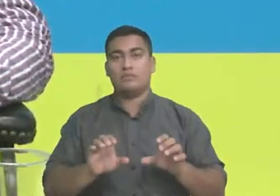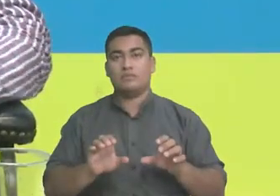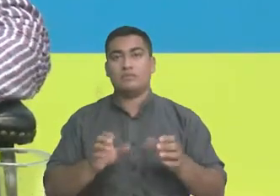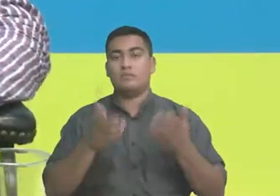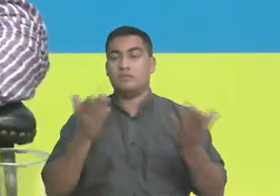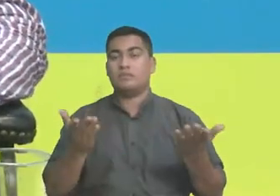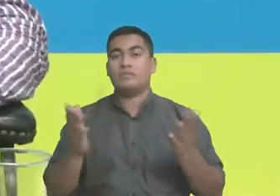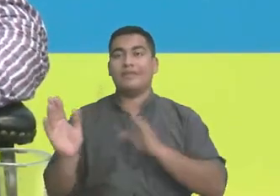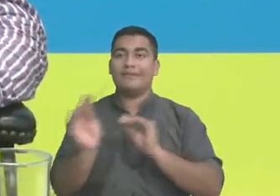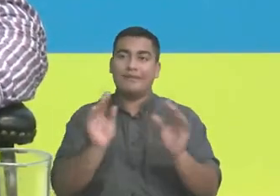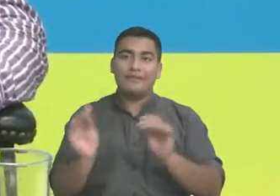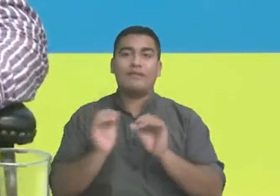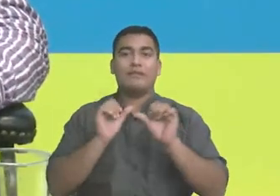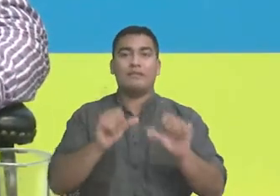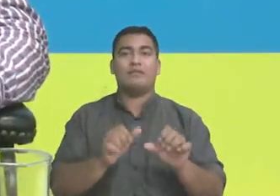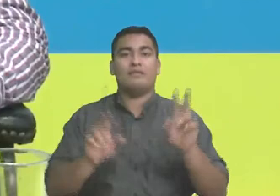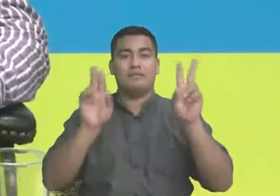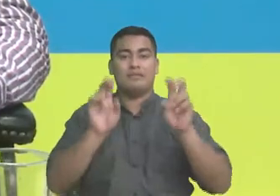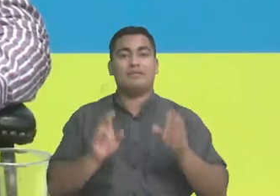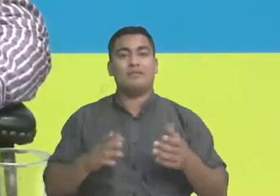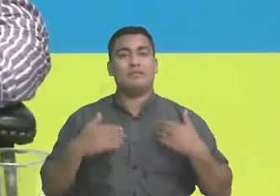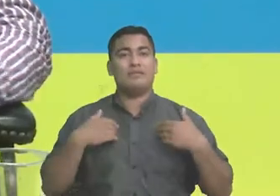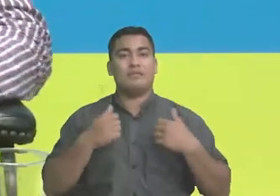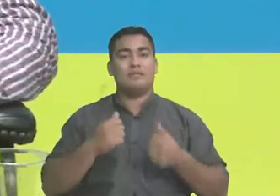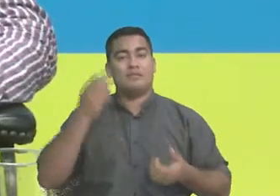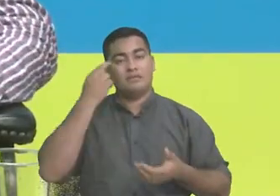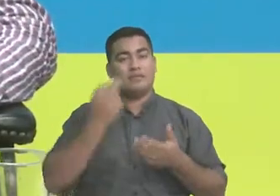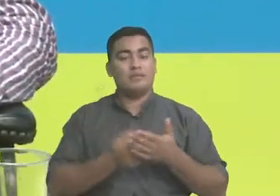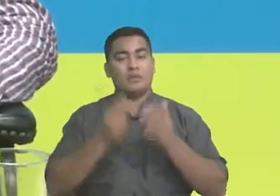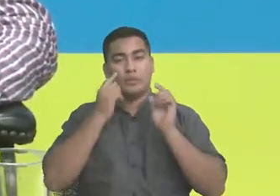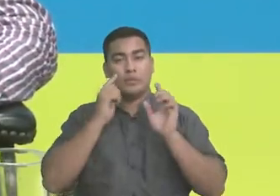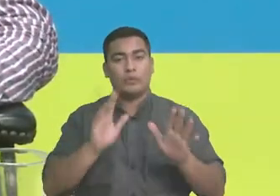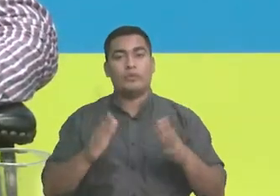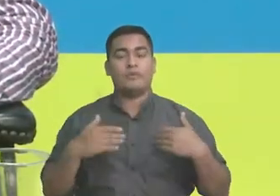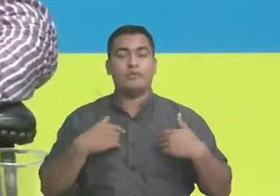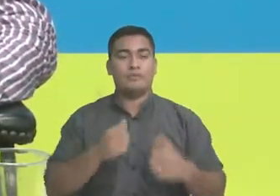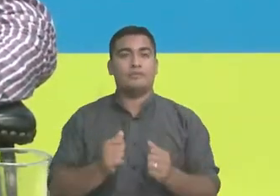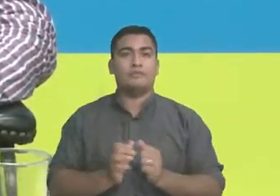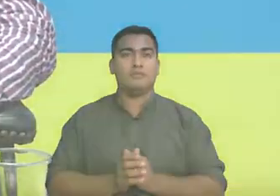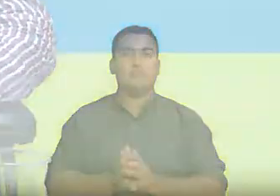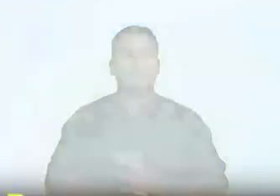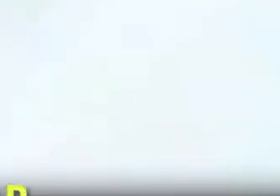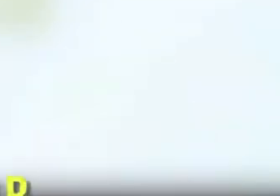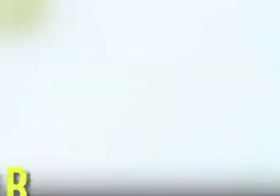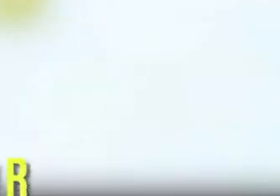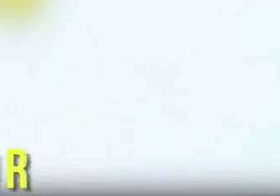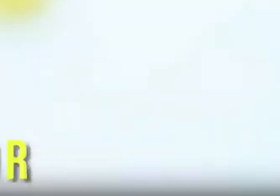para seguir conversando sobre temas de salud. Recuerde que prevenir también es salud.